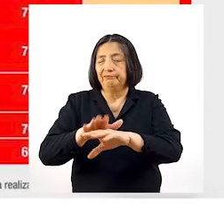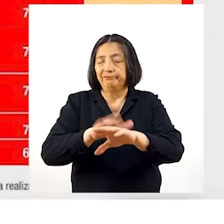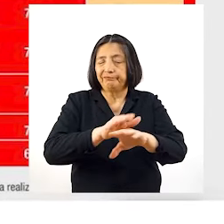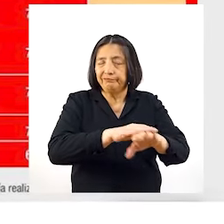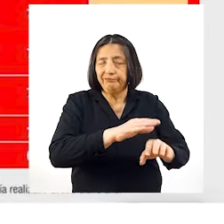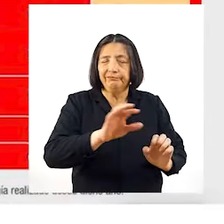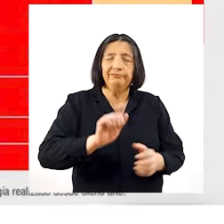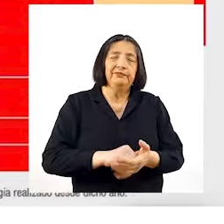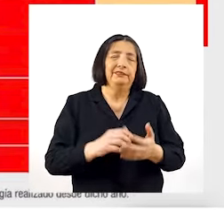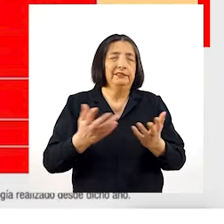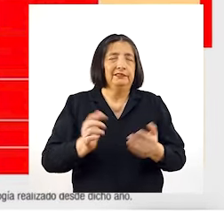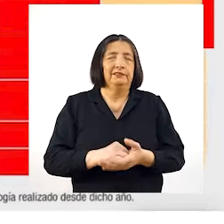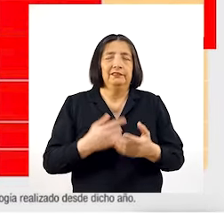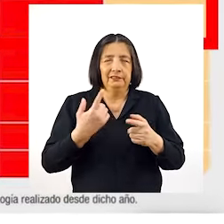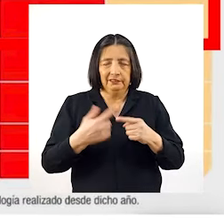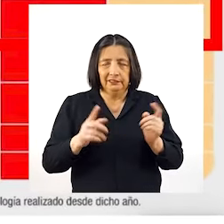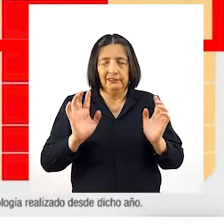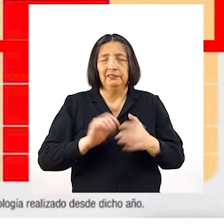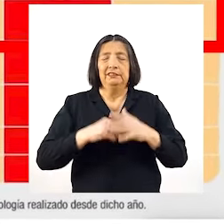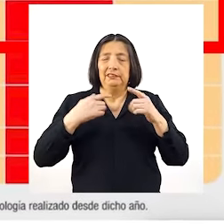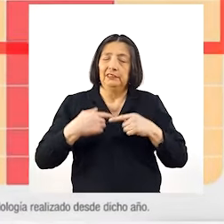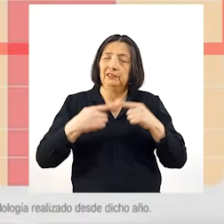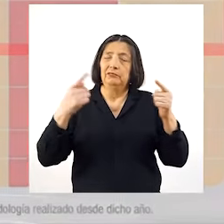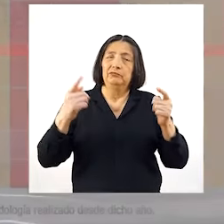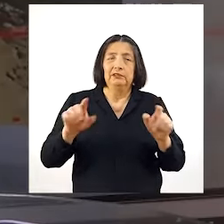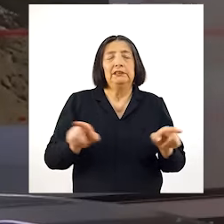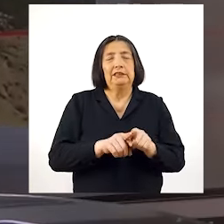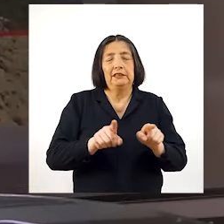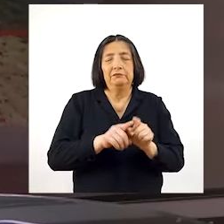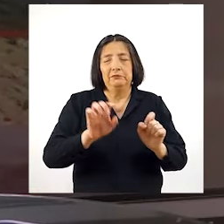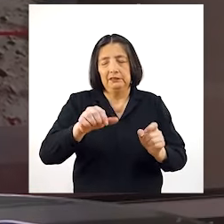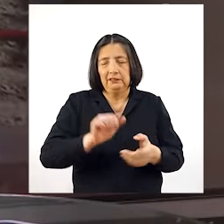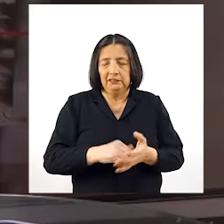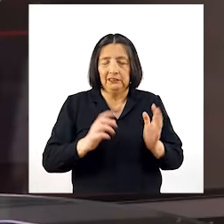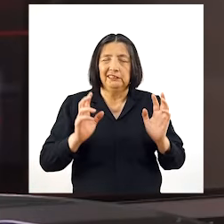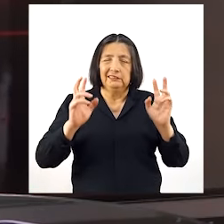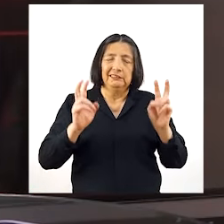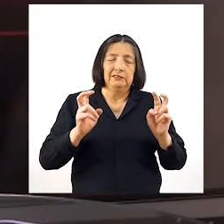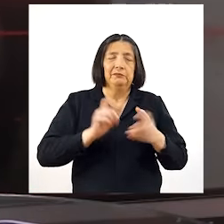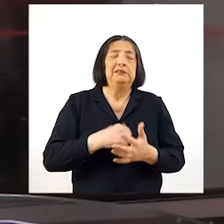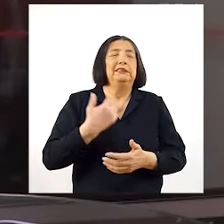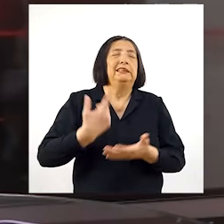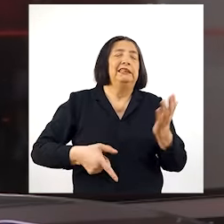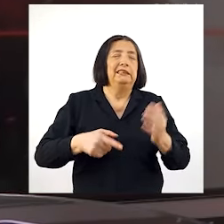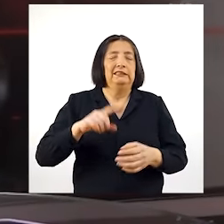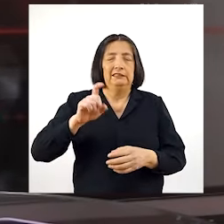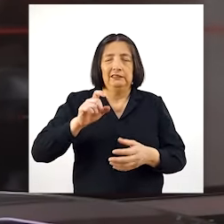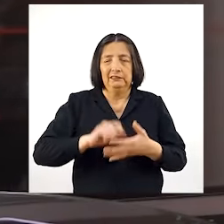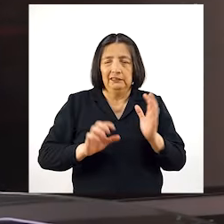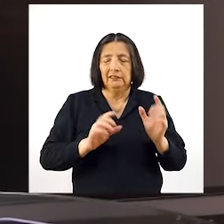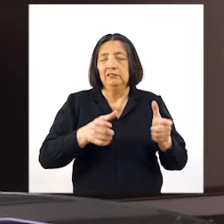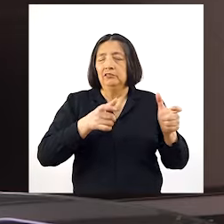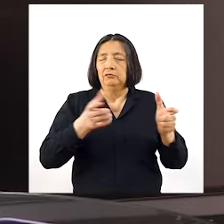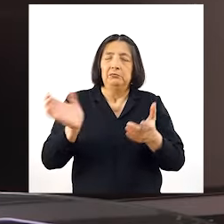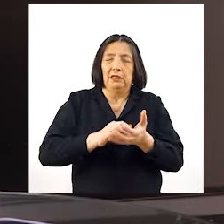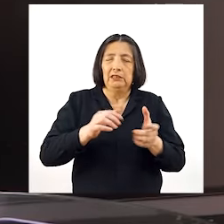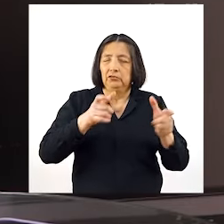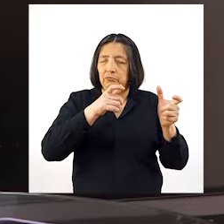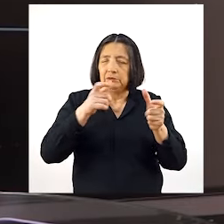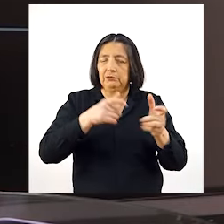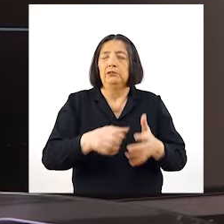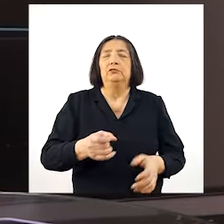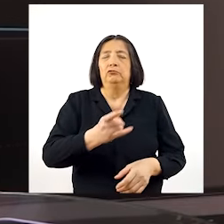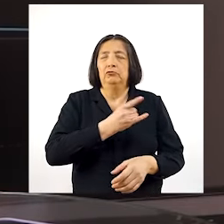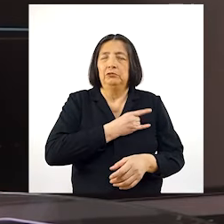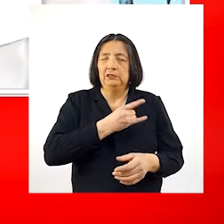es una llamada de atención, ya en el lanzamiento se anuncia esto también, que es con respecto a la necesidad de reforzar la supervisión